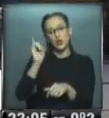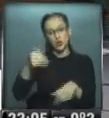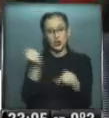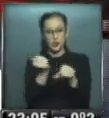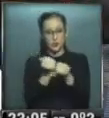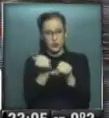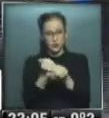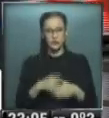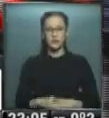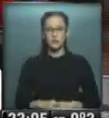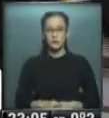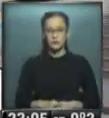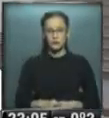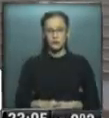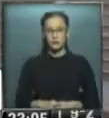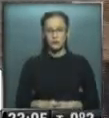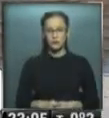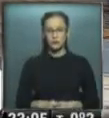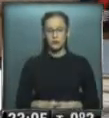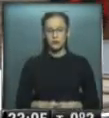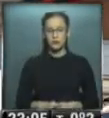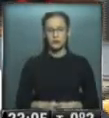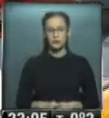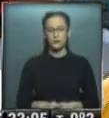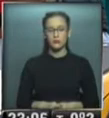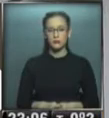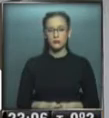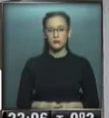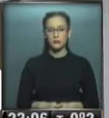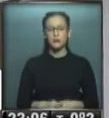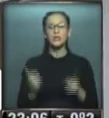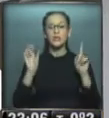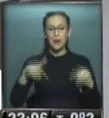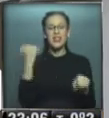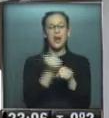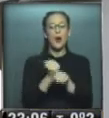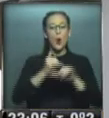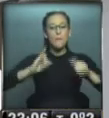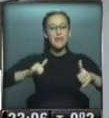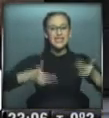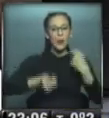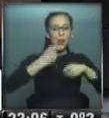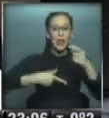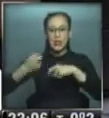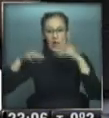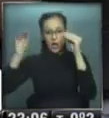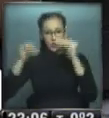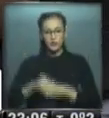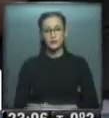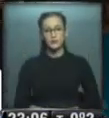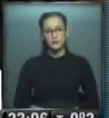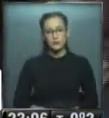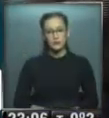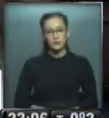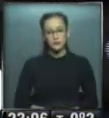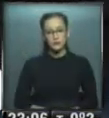sí. Y también, para hacer un mango más, se dedicaba a repartir pizza haciendo delivery a la noche. Ahora estamos los amigos acá y vamos